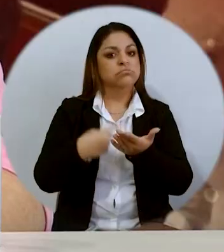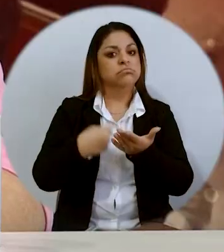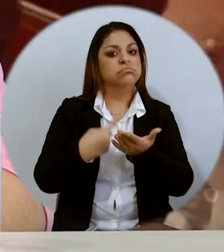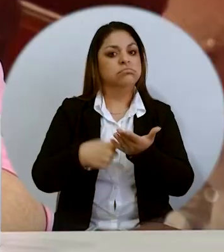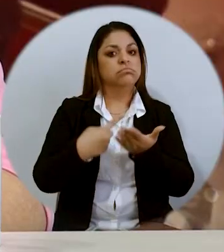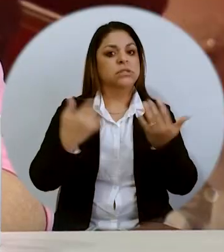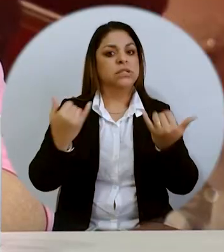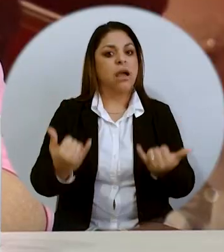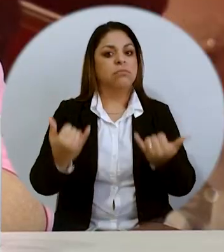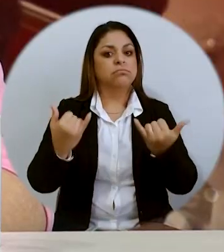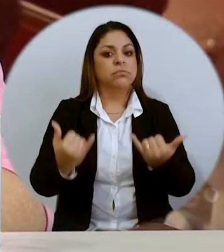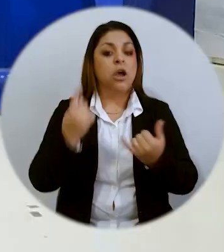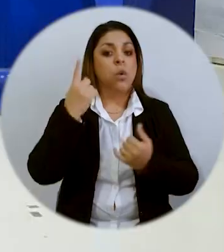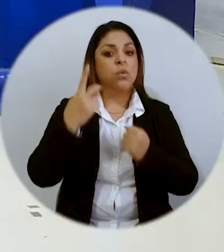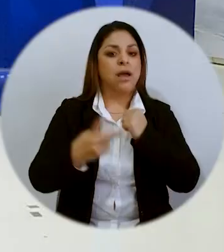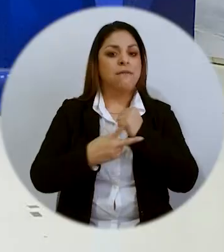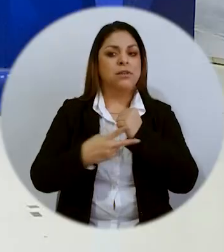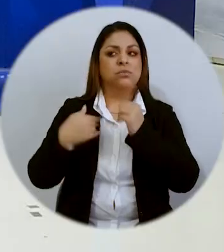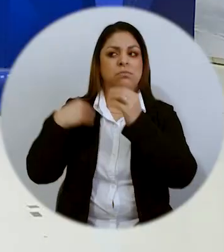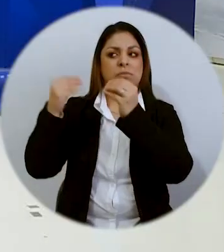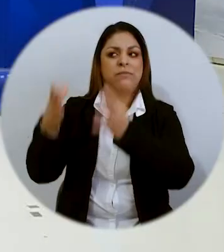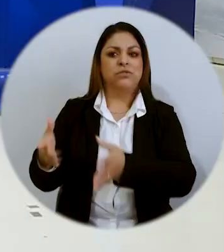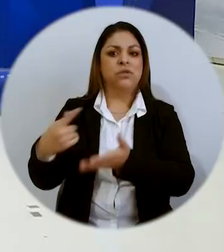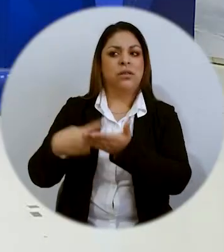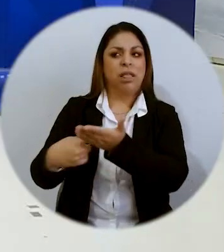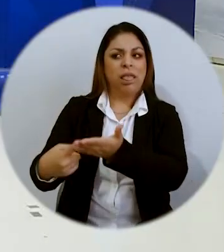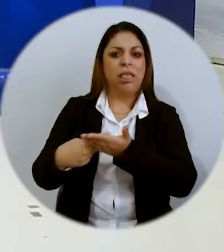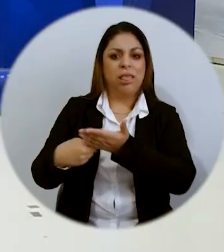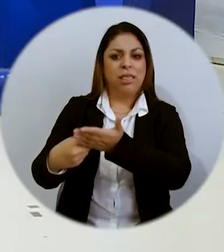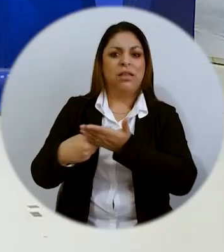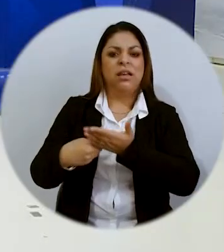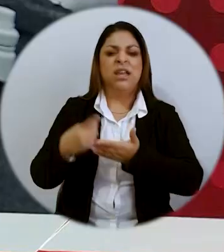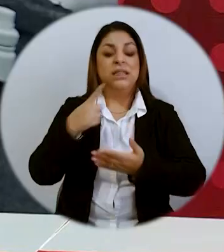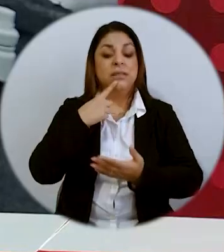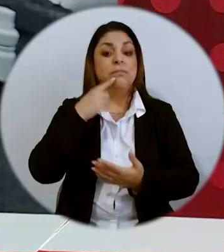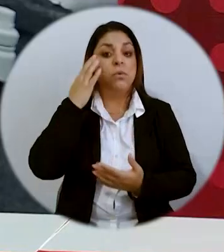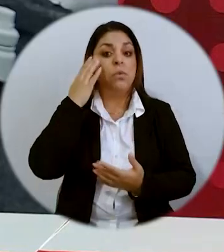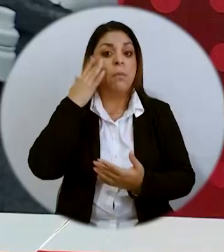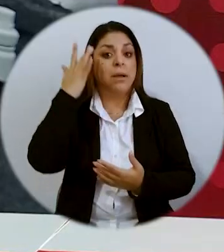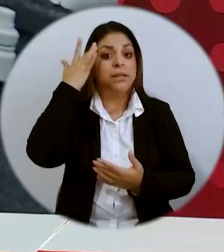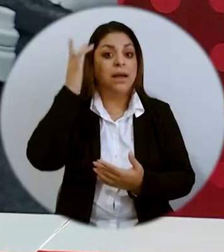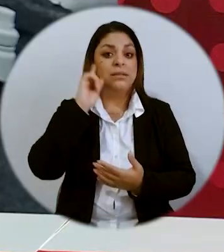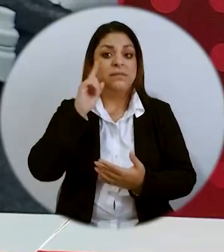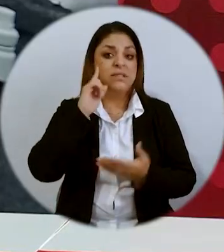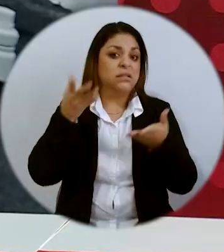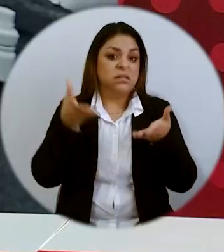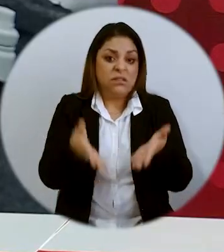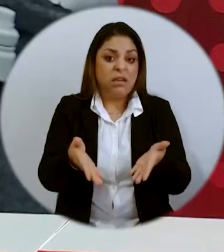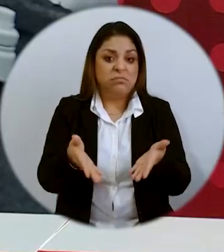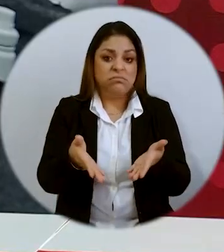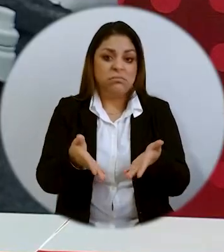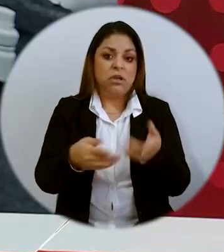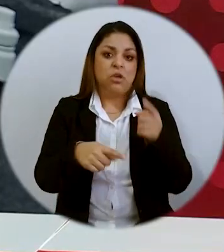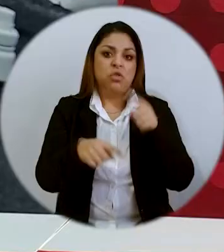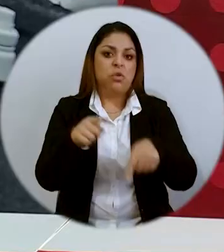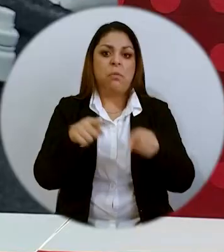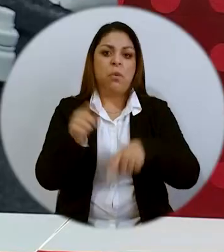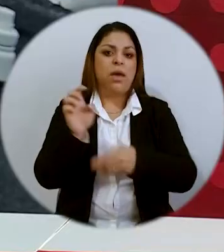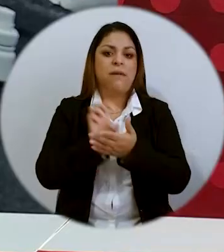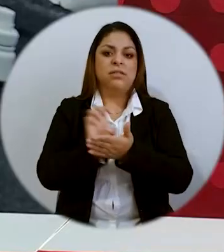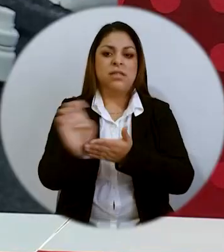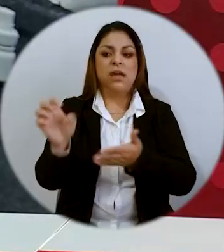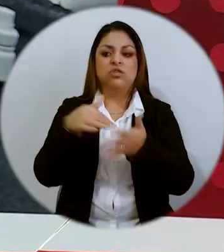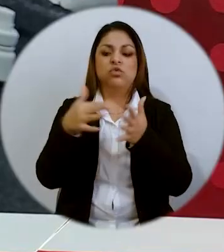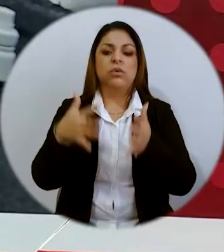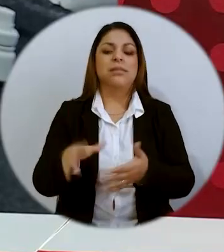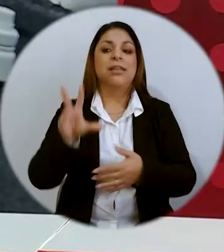de discusión. Como me dijo una vez un profesor conversando, ¿qué nos preocupa? La inteligencia artificial ya está ahí y no podemos evitar que